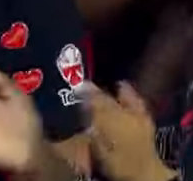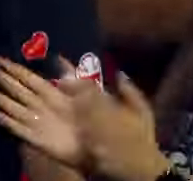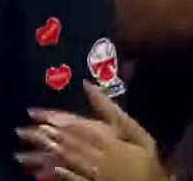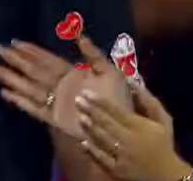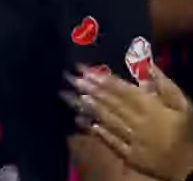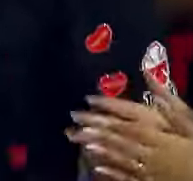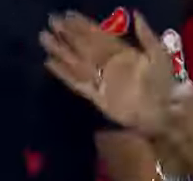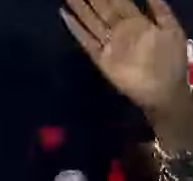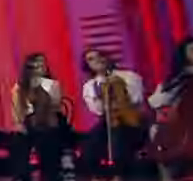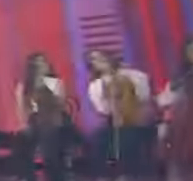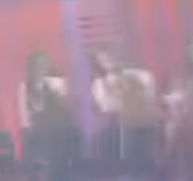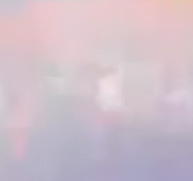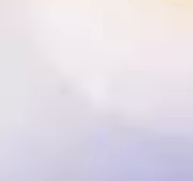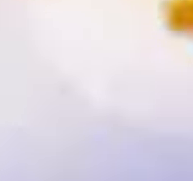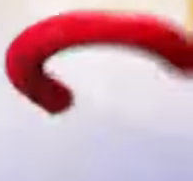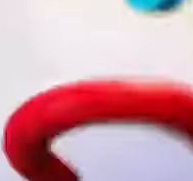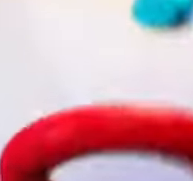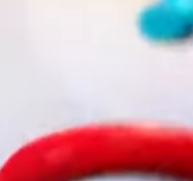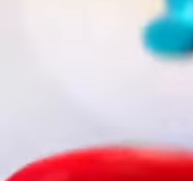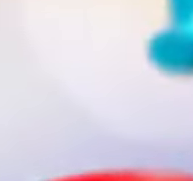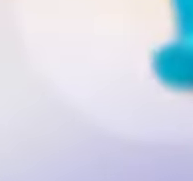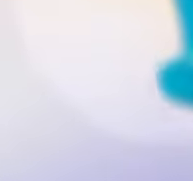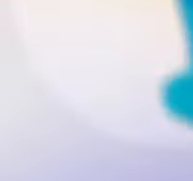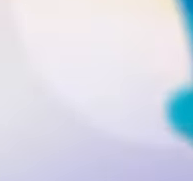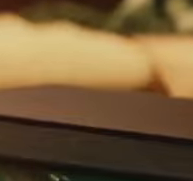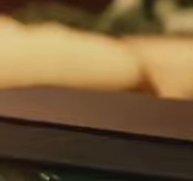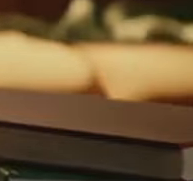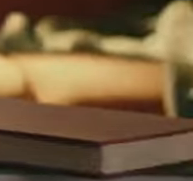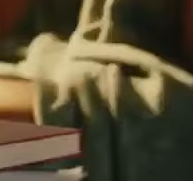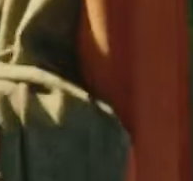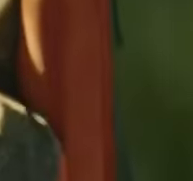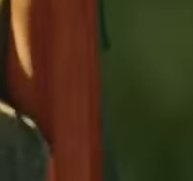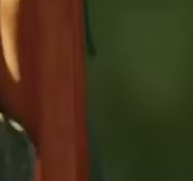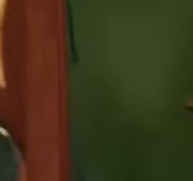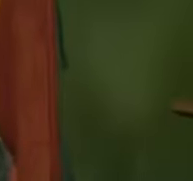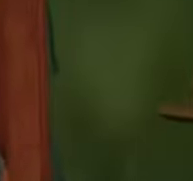Confort, el número 1.